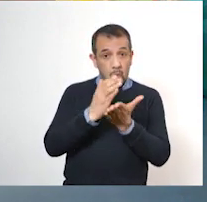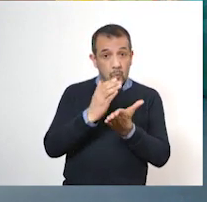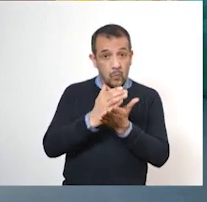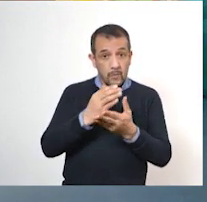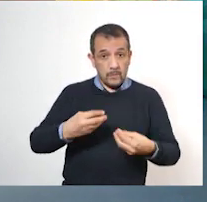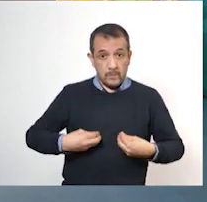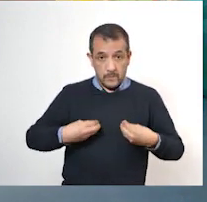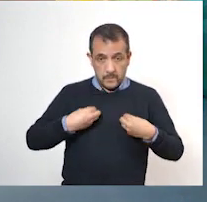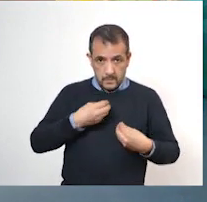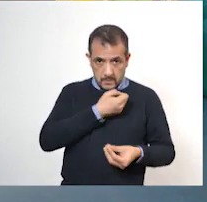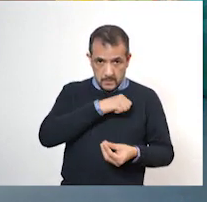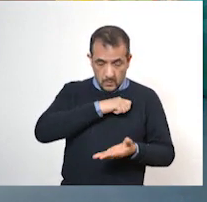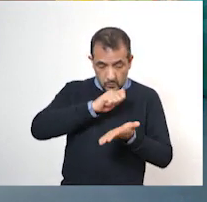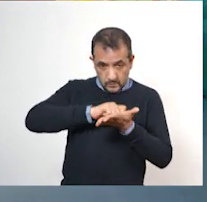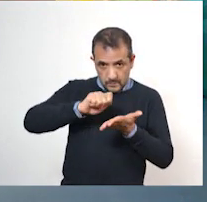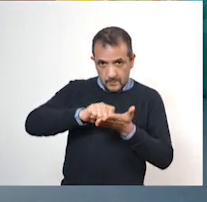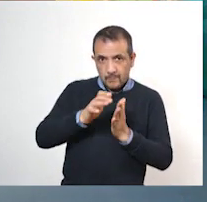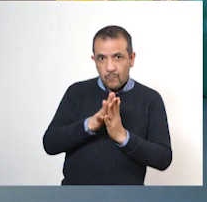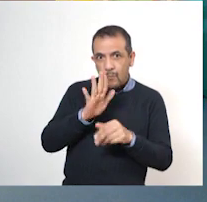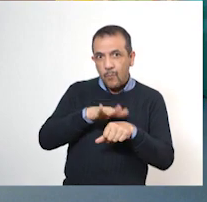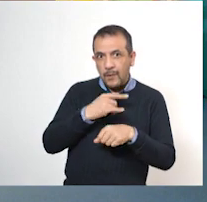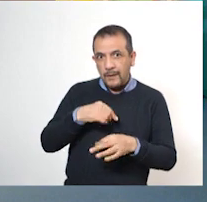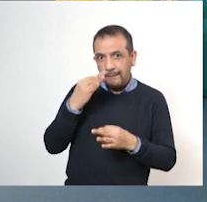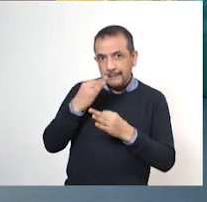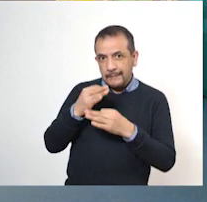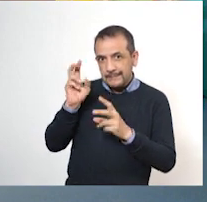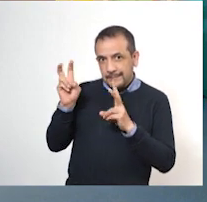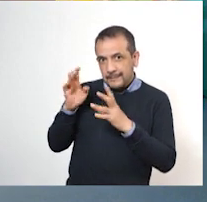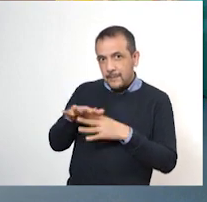su diario de vida saludable, que esto se está poniendo